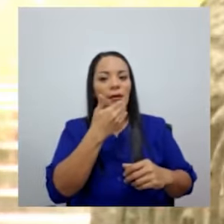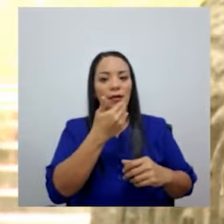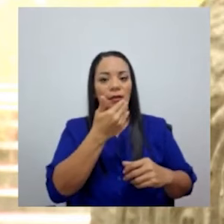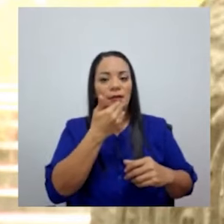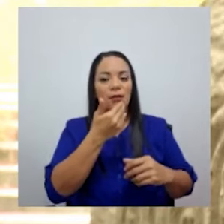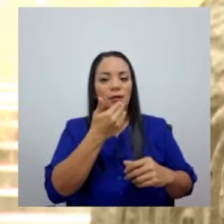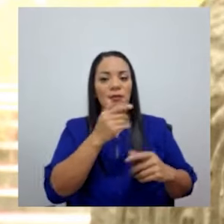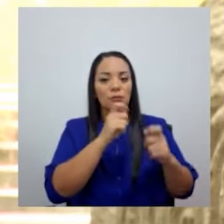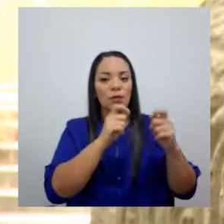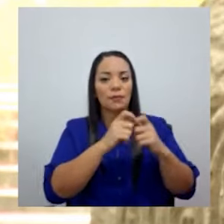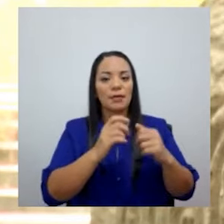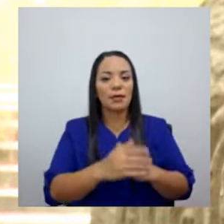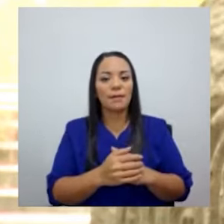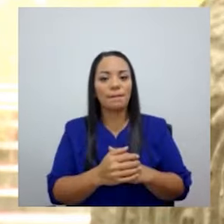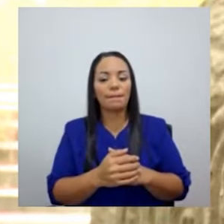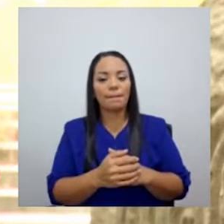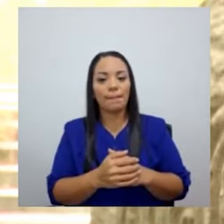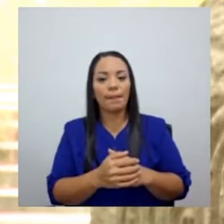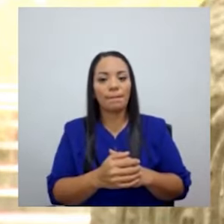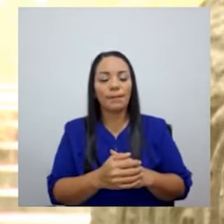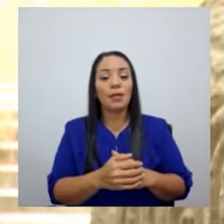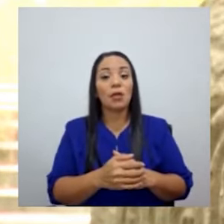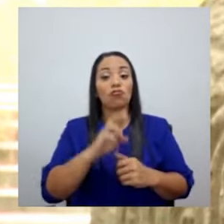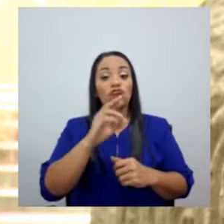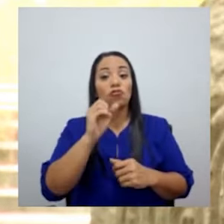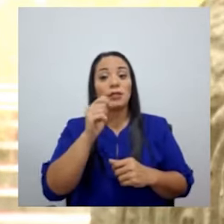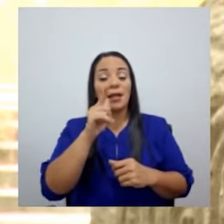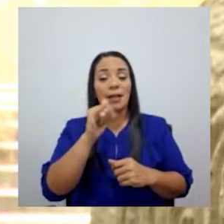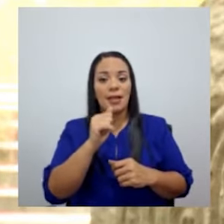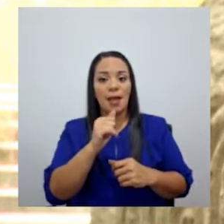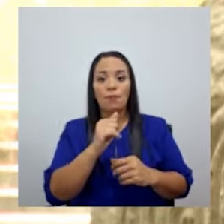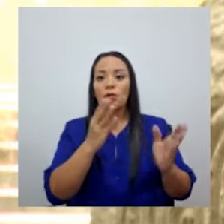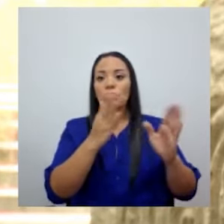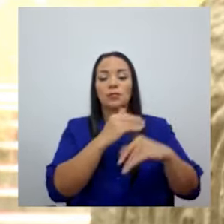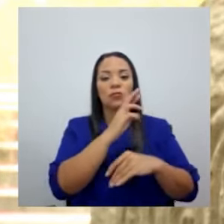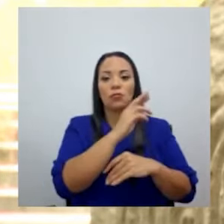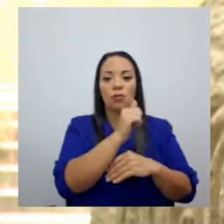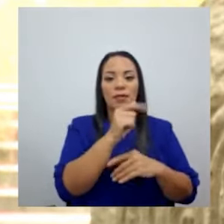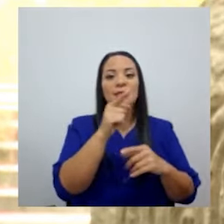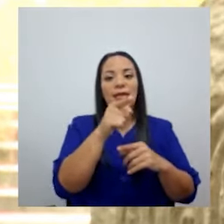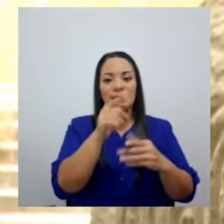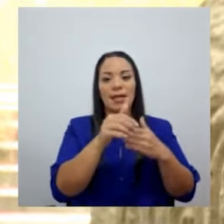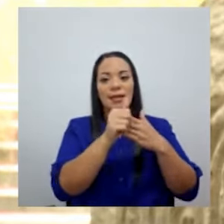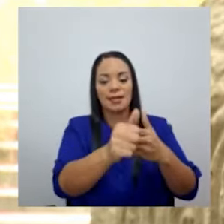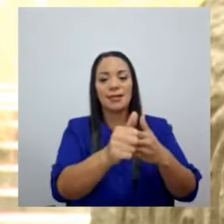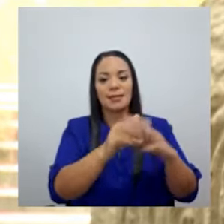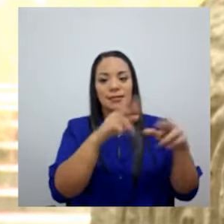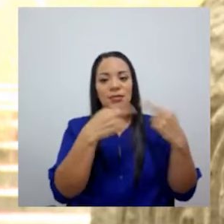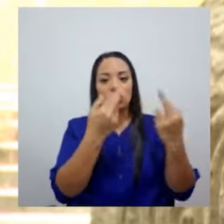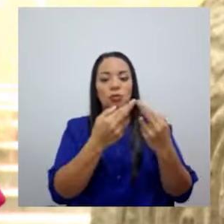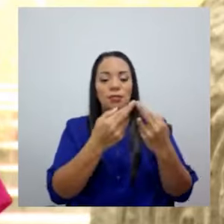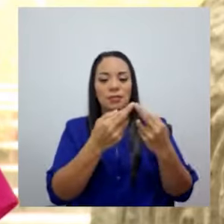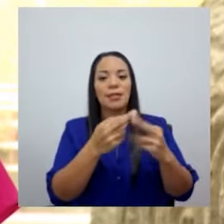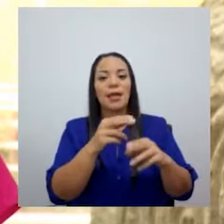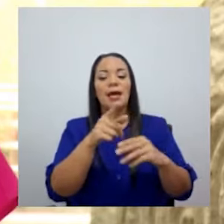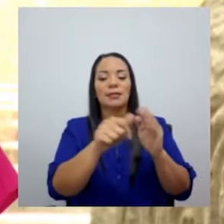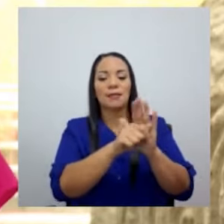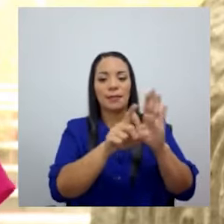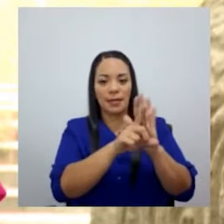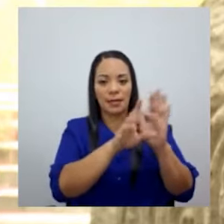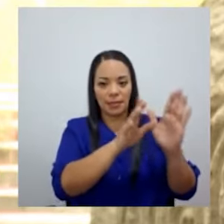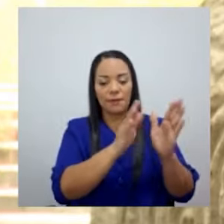la precisión. A doña Rosalía, porque como no está don Rodrigo, es ella la que está presidiendo las sesiones del plenario